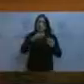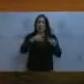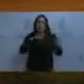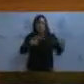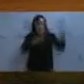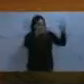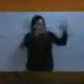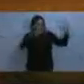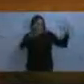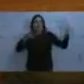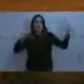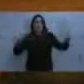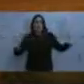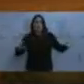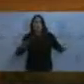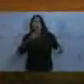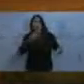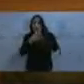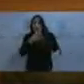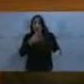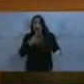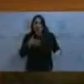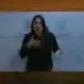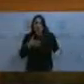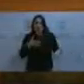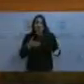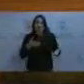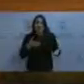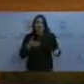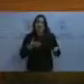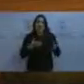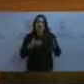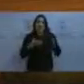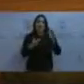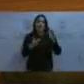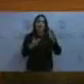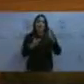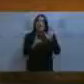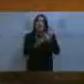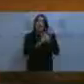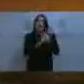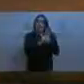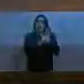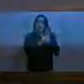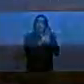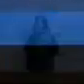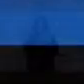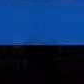¿cuál va a ser el contenido de ese decreto?